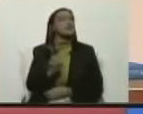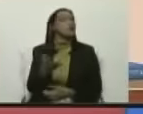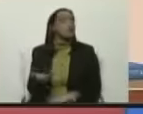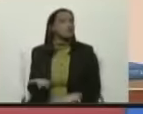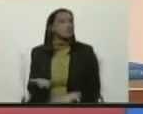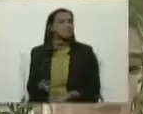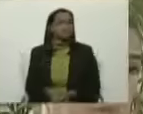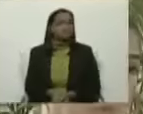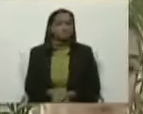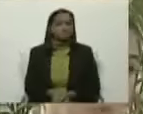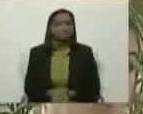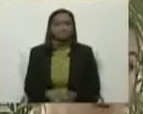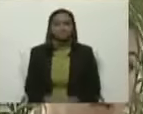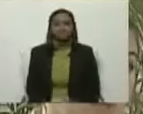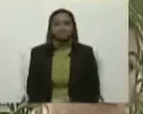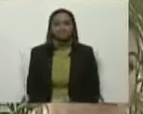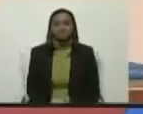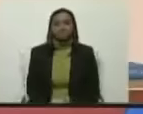Gracias, Fabiana. Mira,